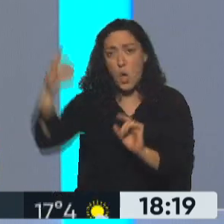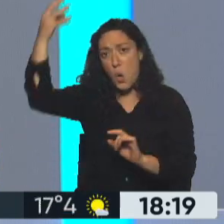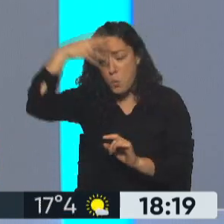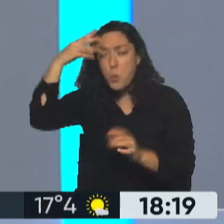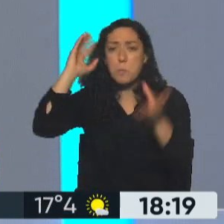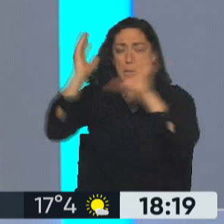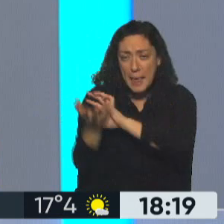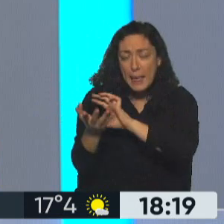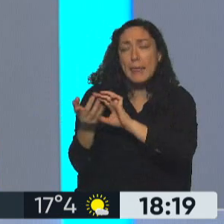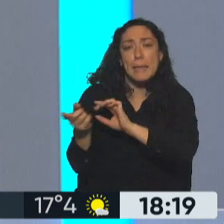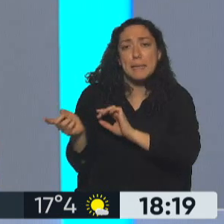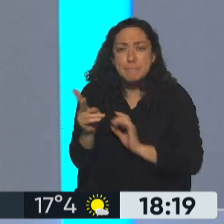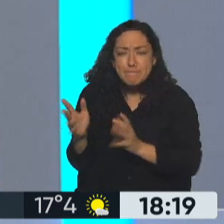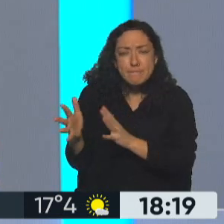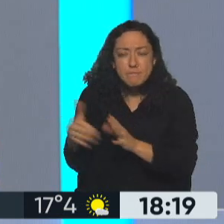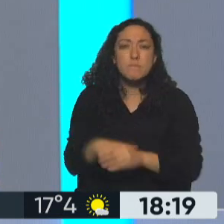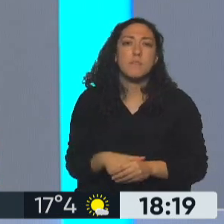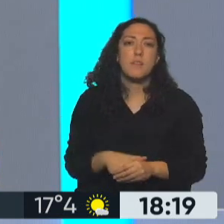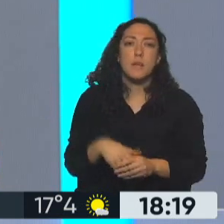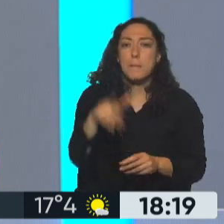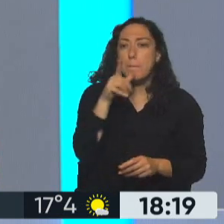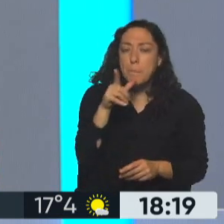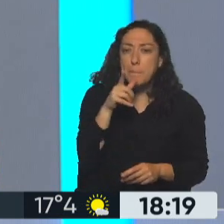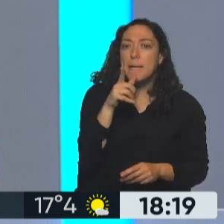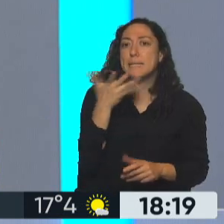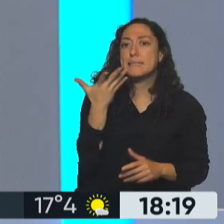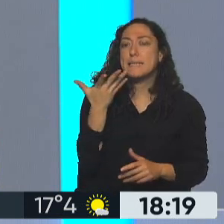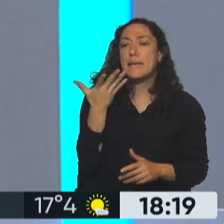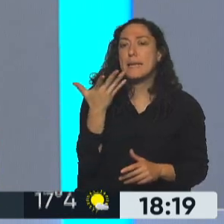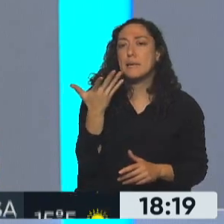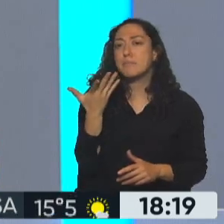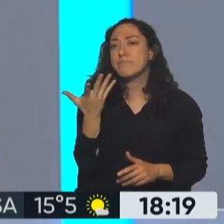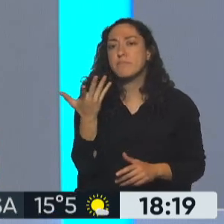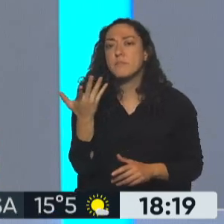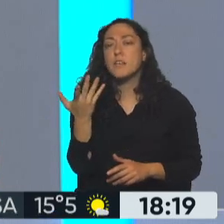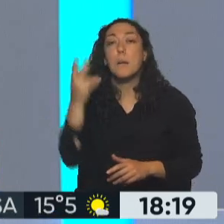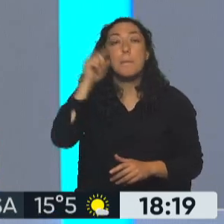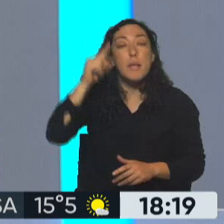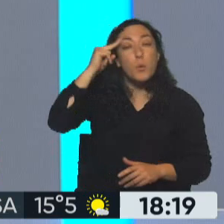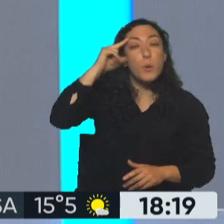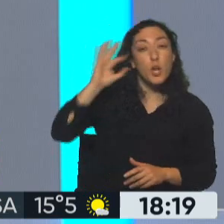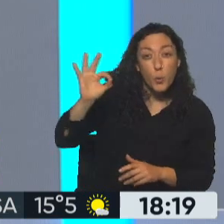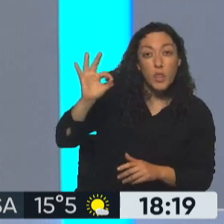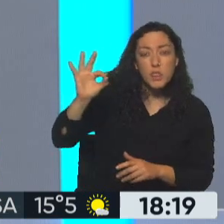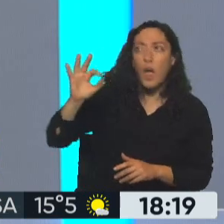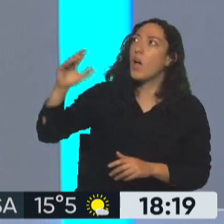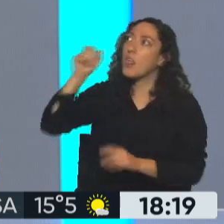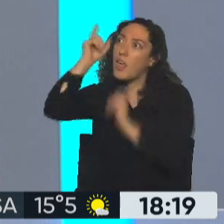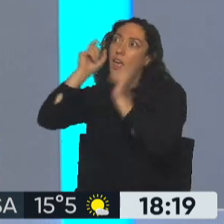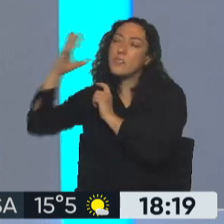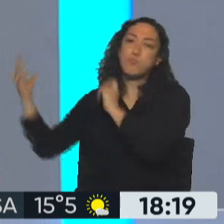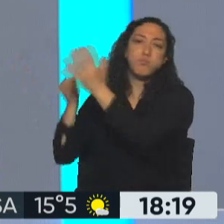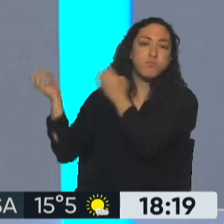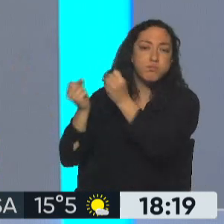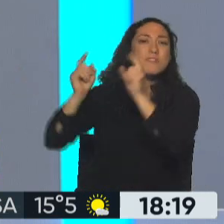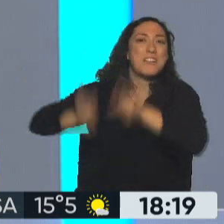Bullrich. Y hay como una suerte de rescate de lo que significaron los 90 y de lo que significó Domingo Cavallo. Y